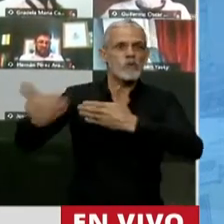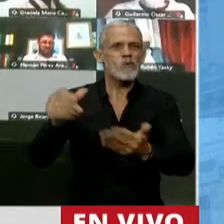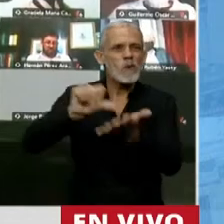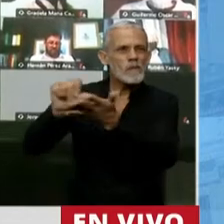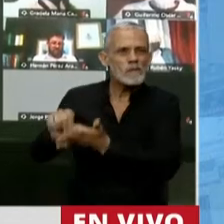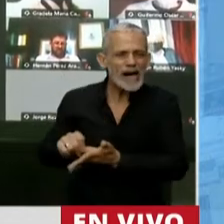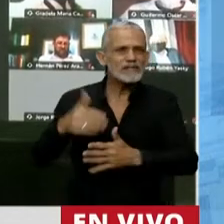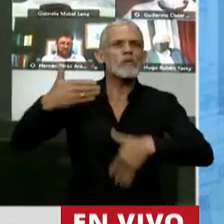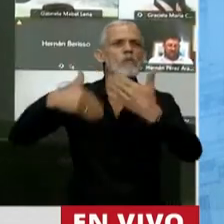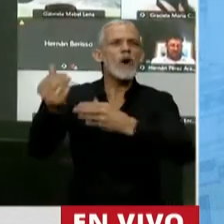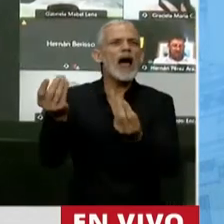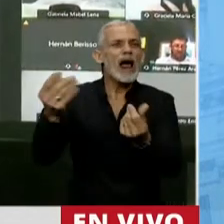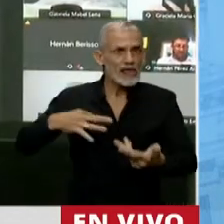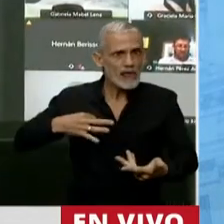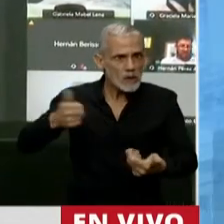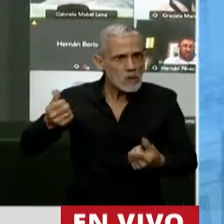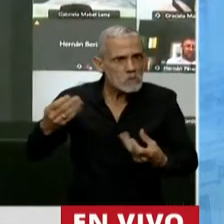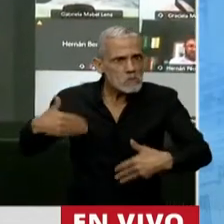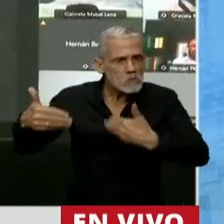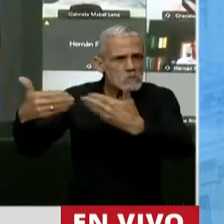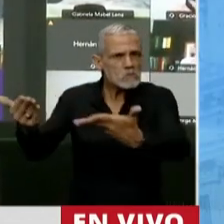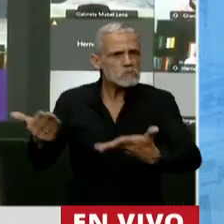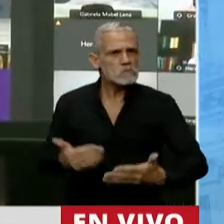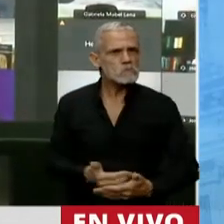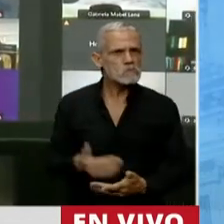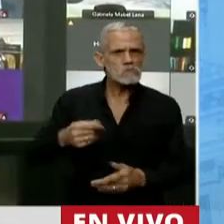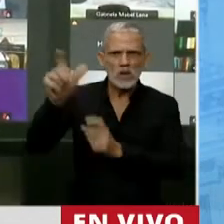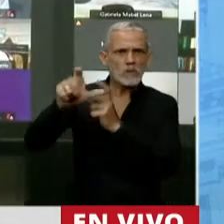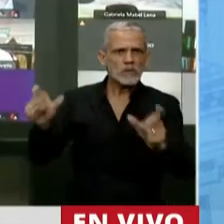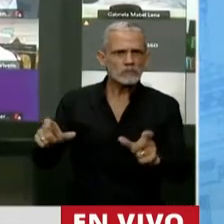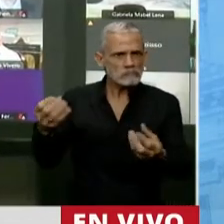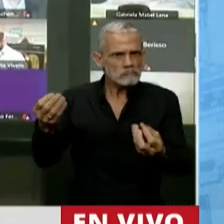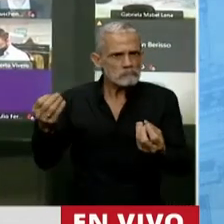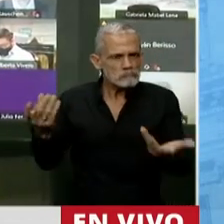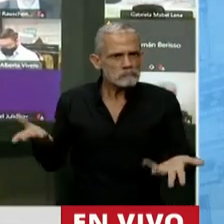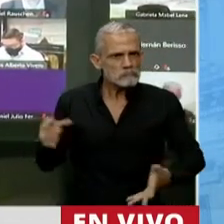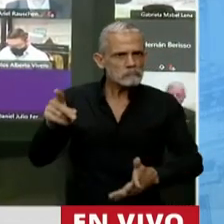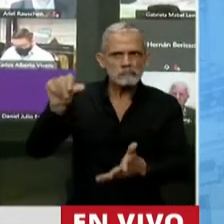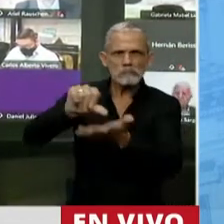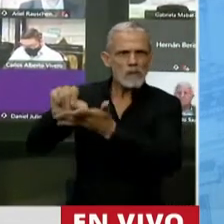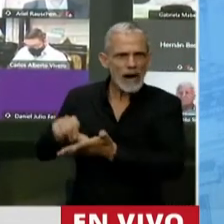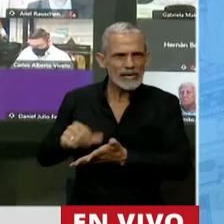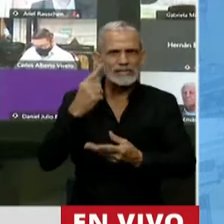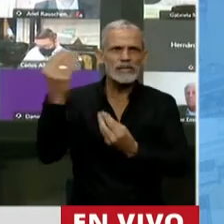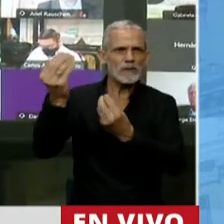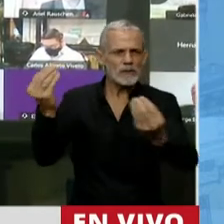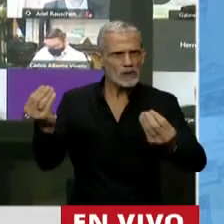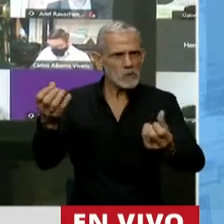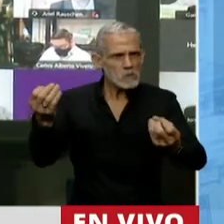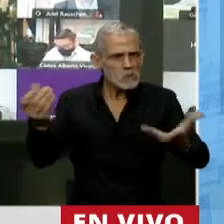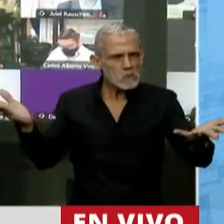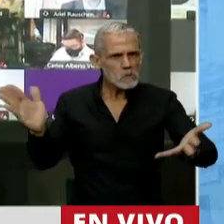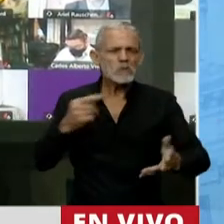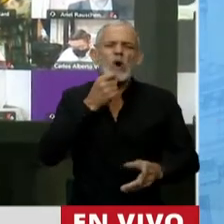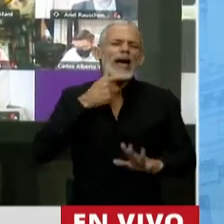países también se debe con una buena calidad de vida de la gente viviendo en esos países que uno habla. Yo